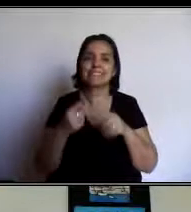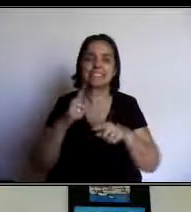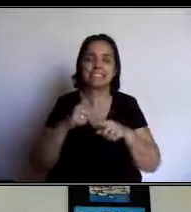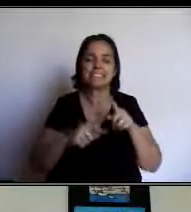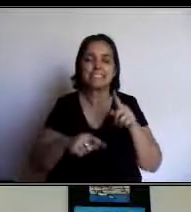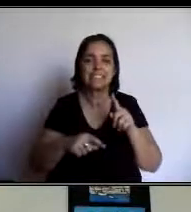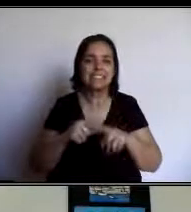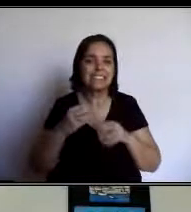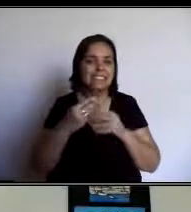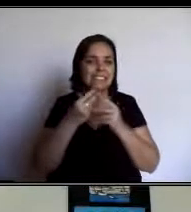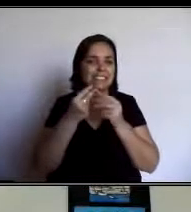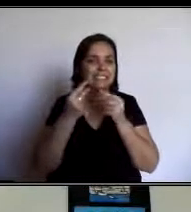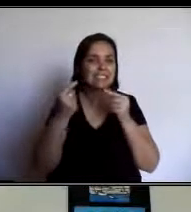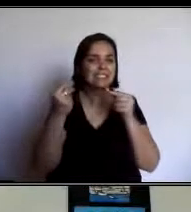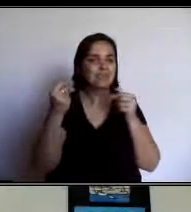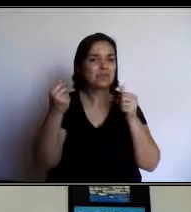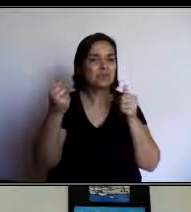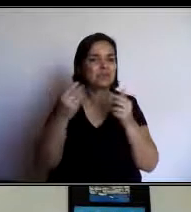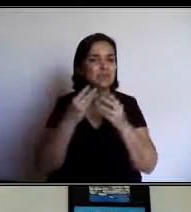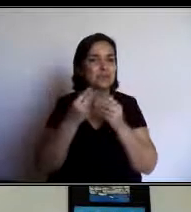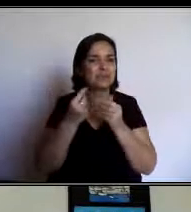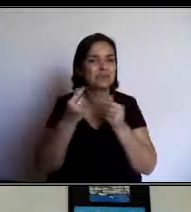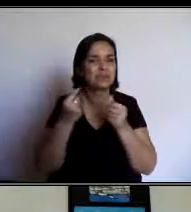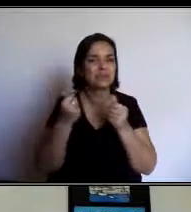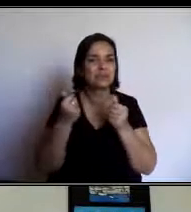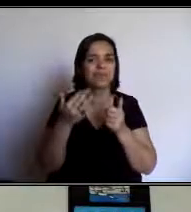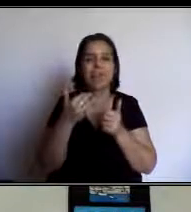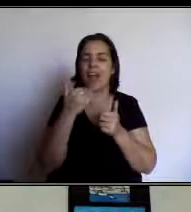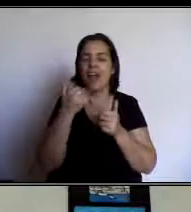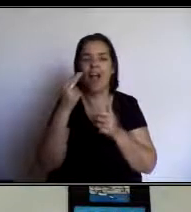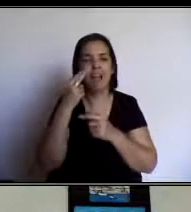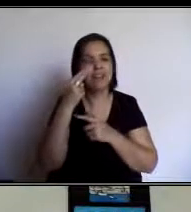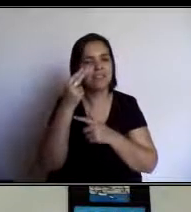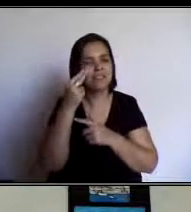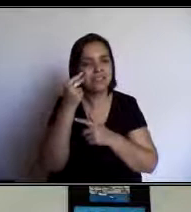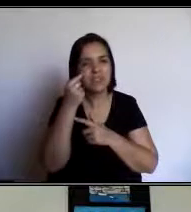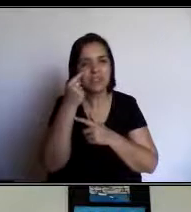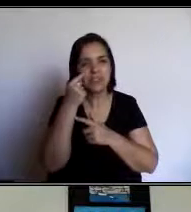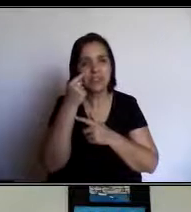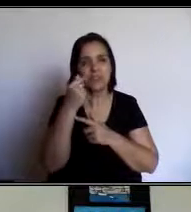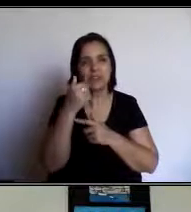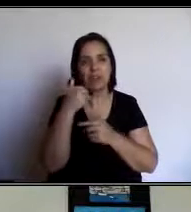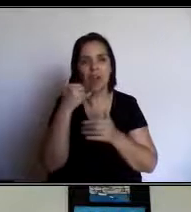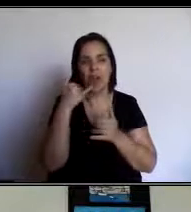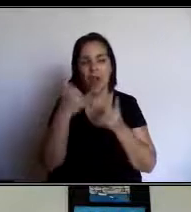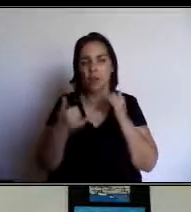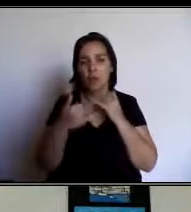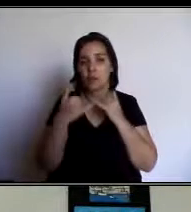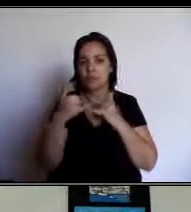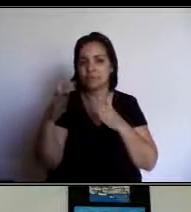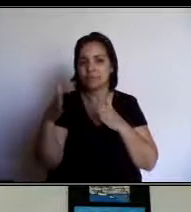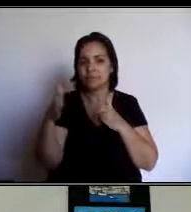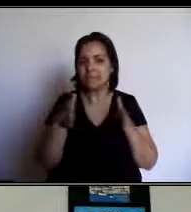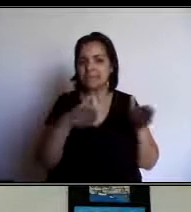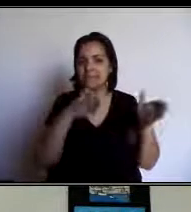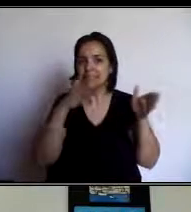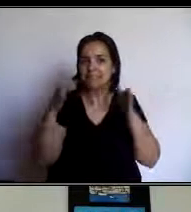incluso difuminada o es una percepción que se tiene en los últimos tiempos, que